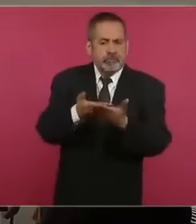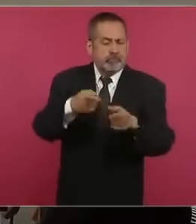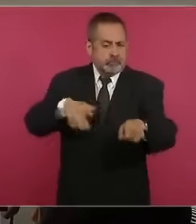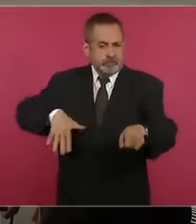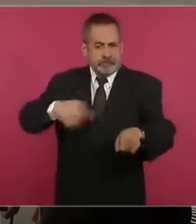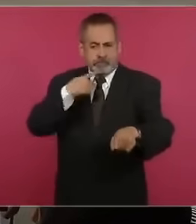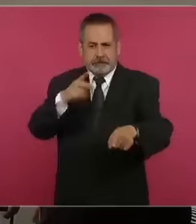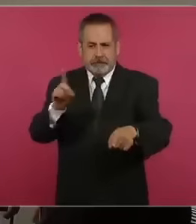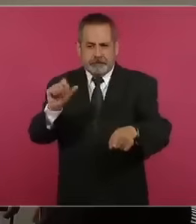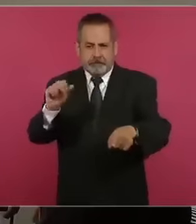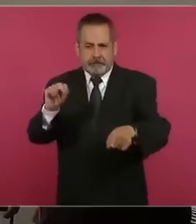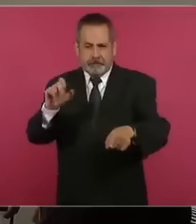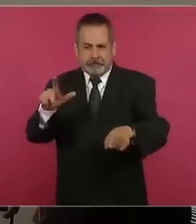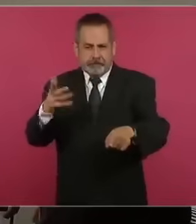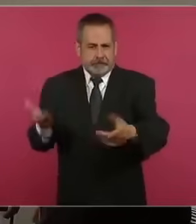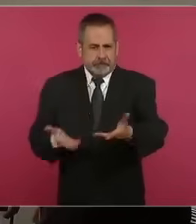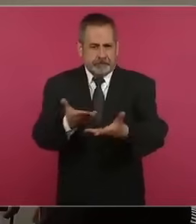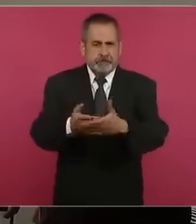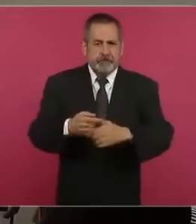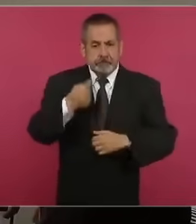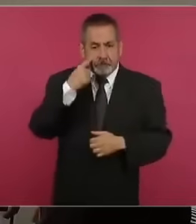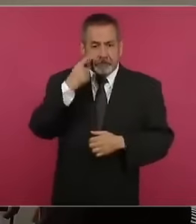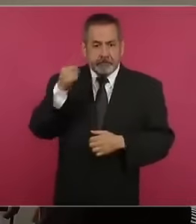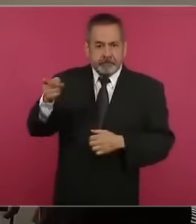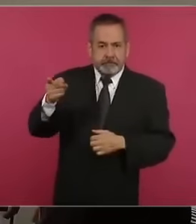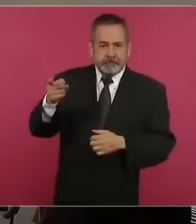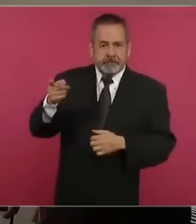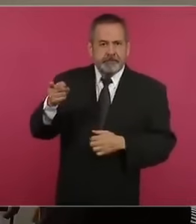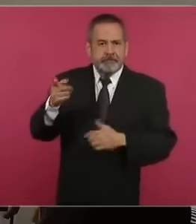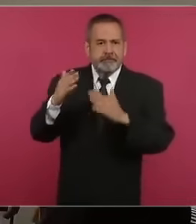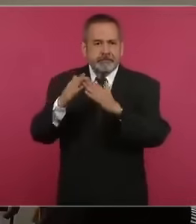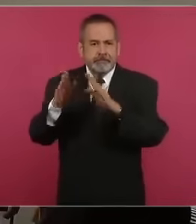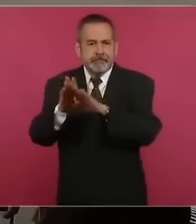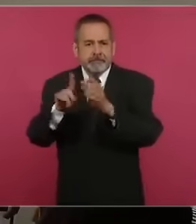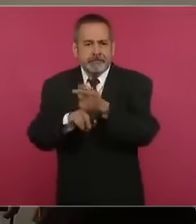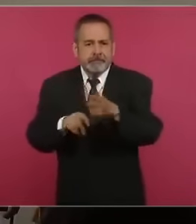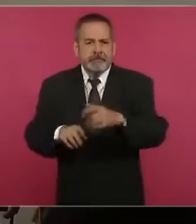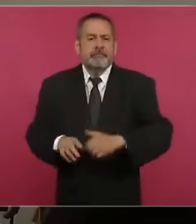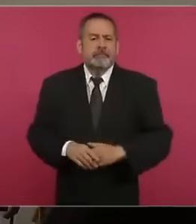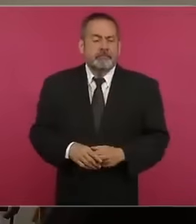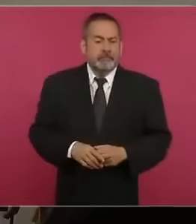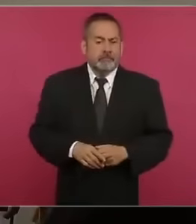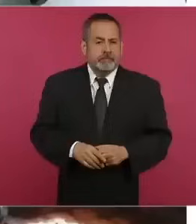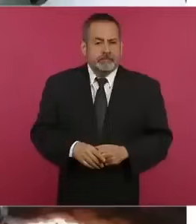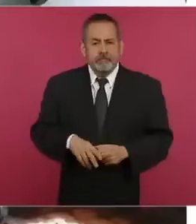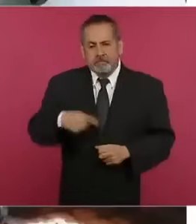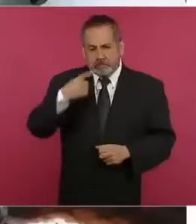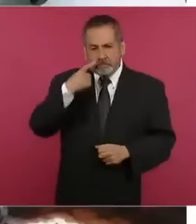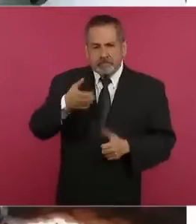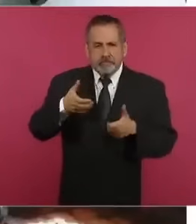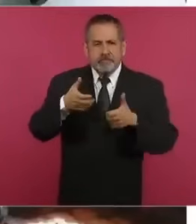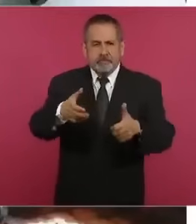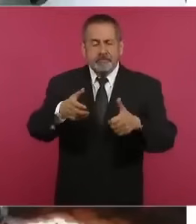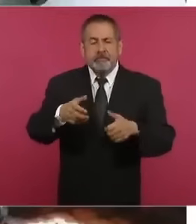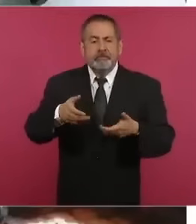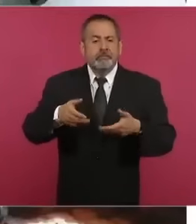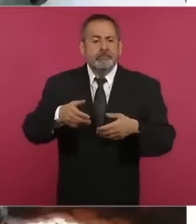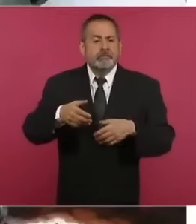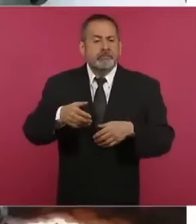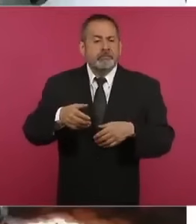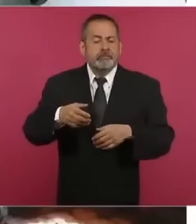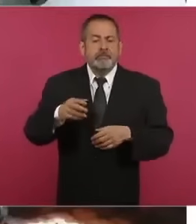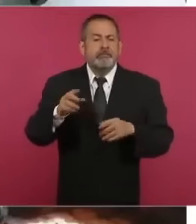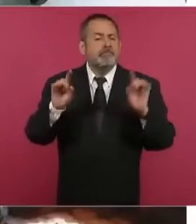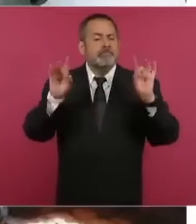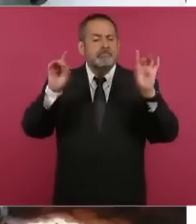ha presentado. Adelante. Aquí presentamos las fotos de la casa. Como les dije, está en Paseo de la Reforma 1030,